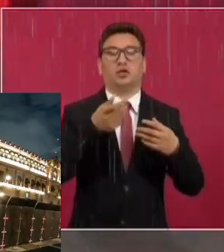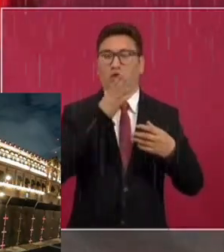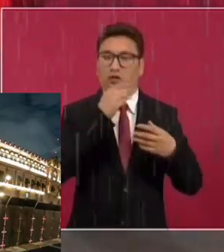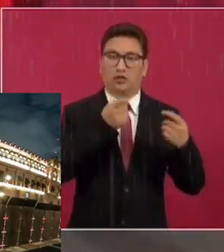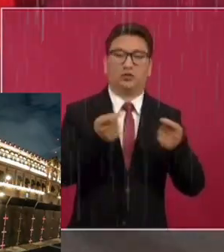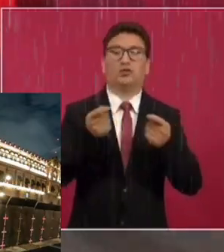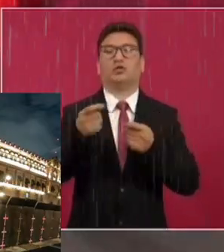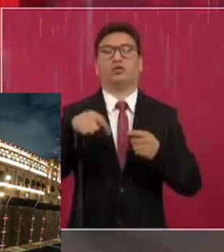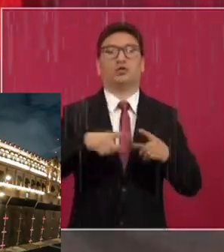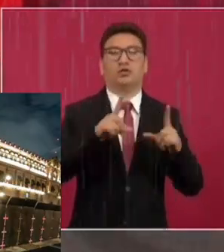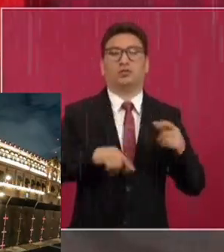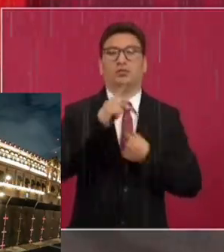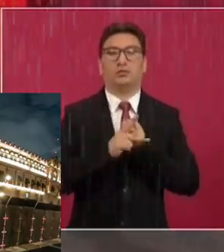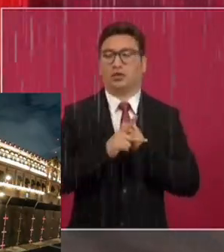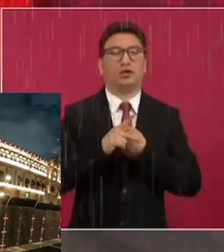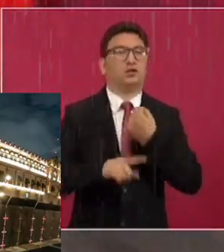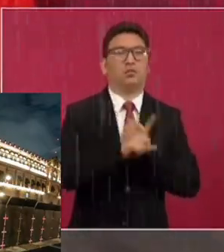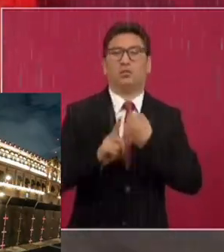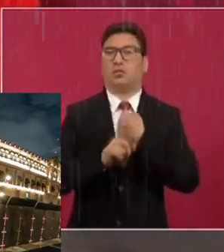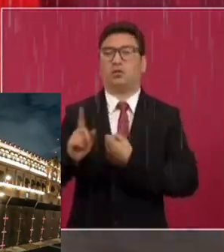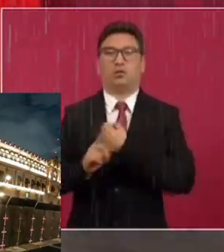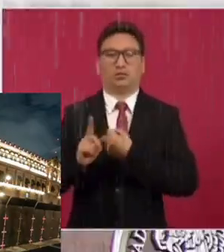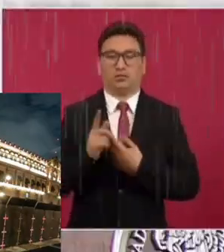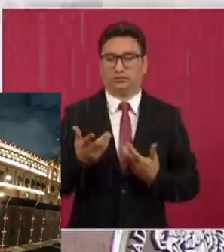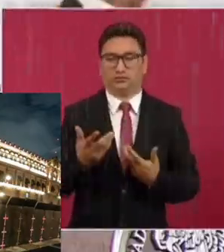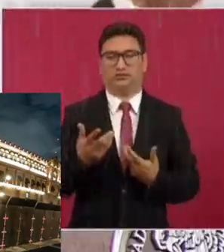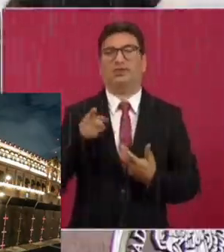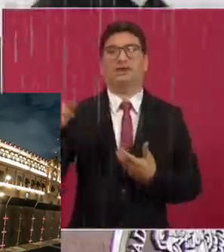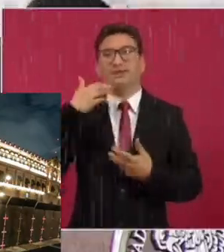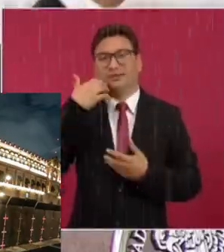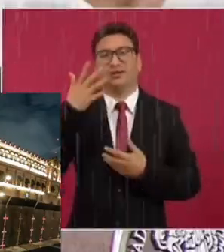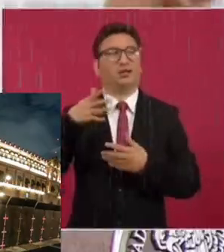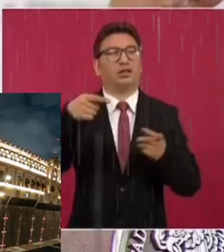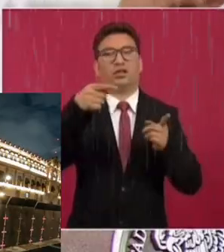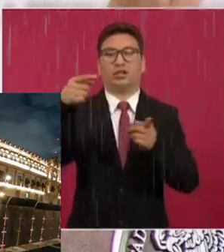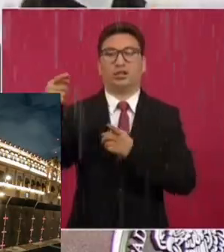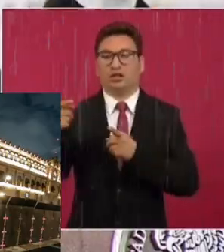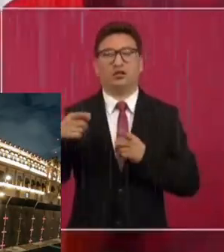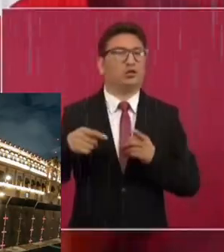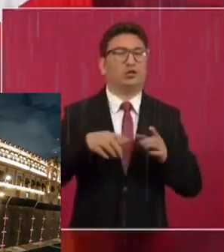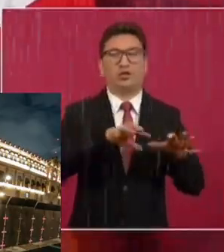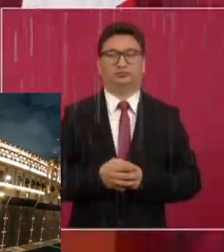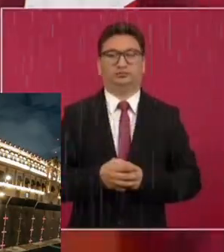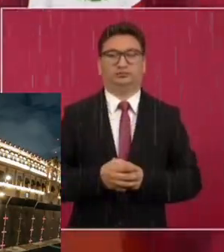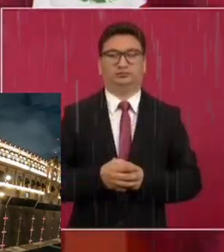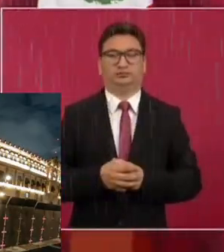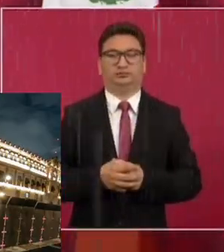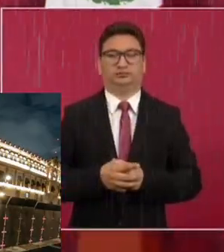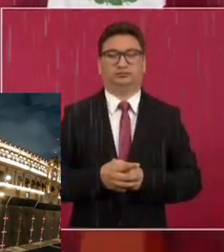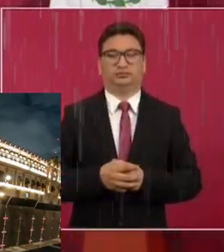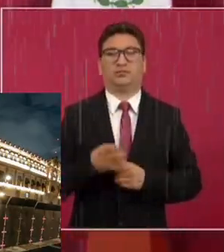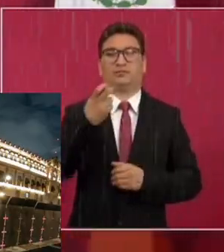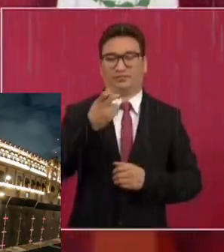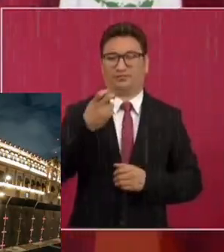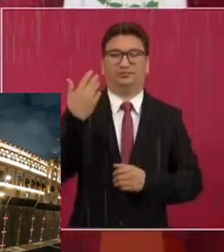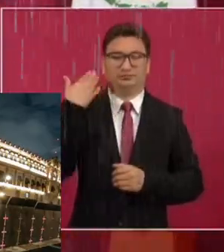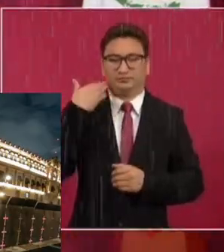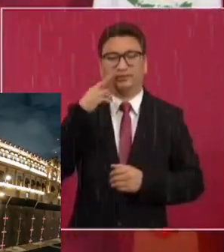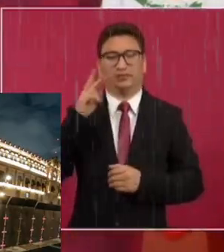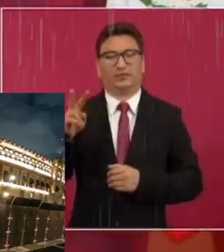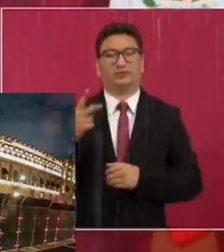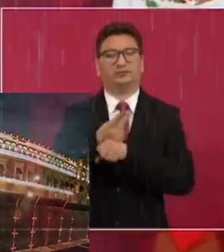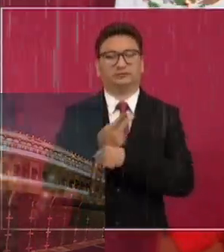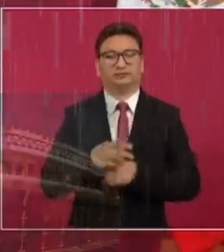es un país, lo dije ayer, en llamas. Entonces andan buscando casos espectaculares. Por eso el escándalo